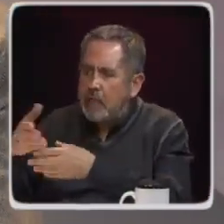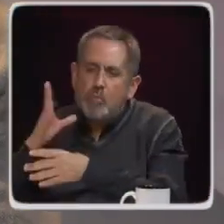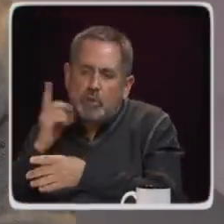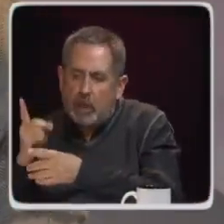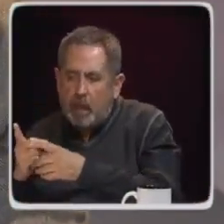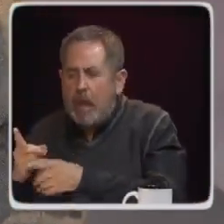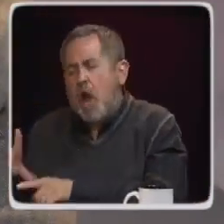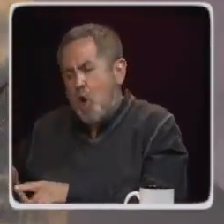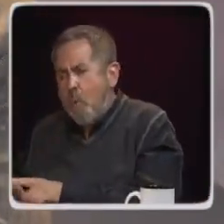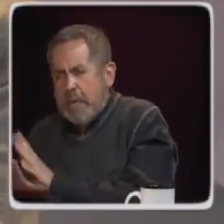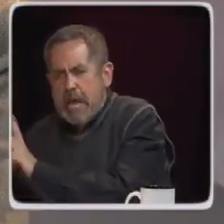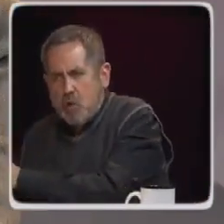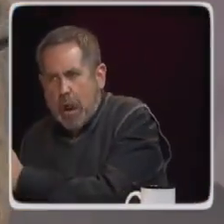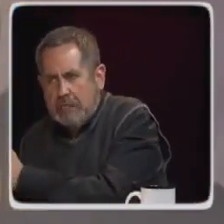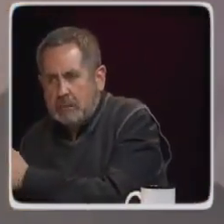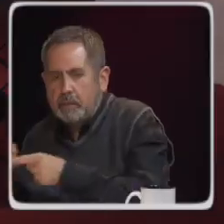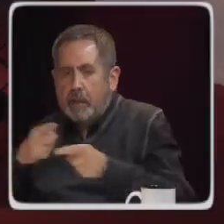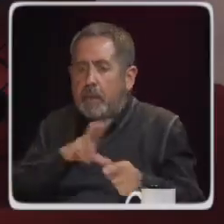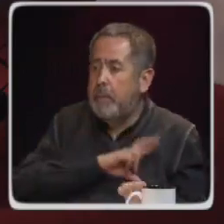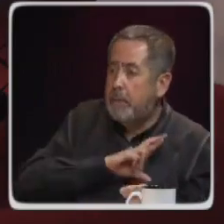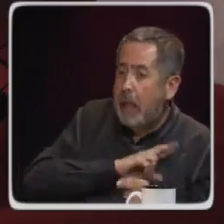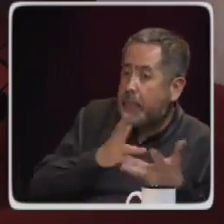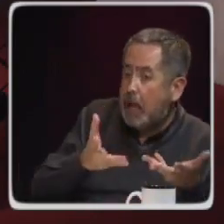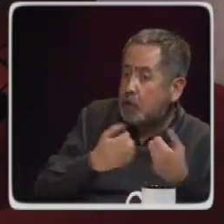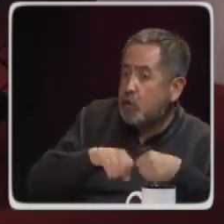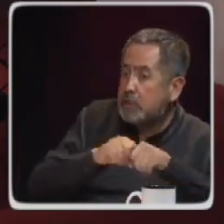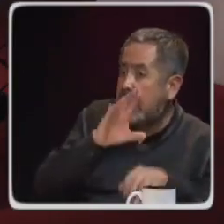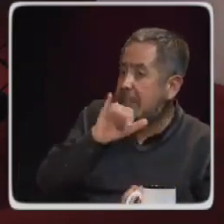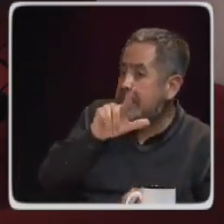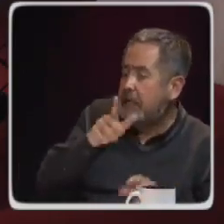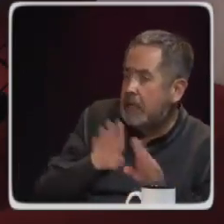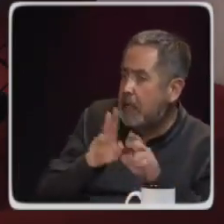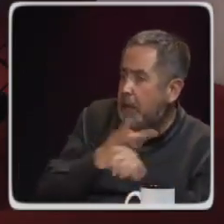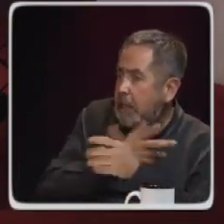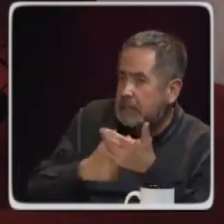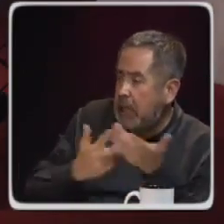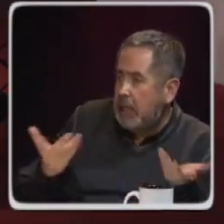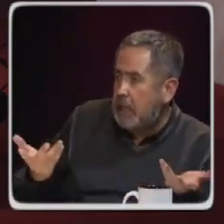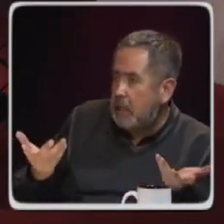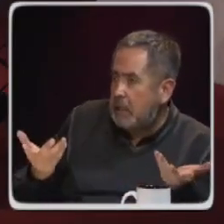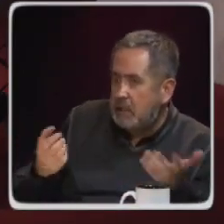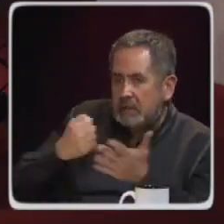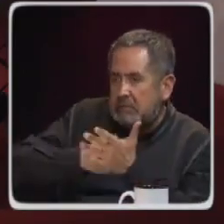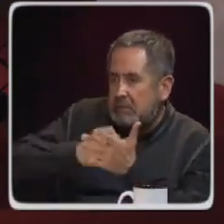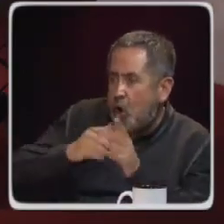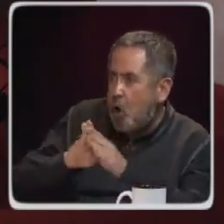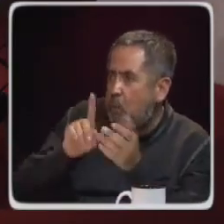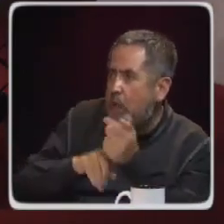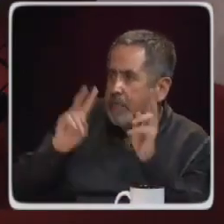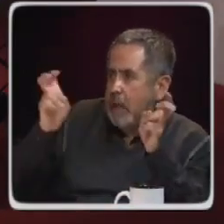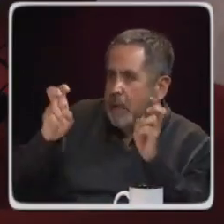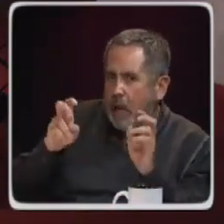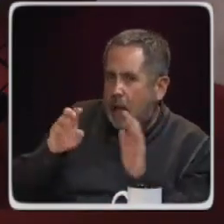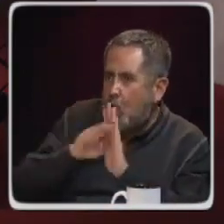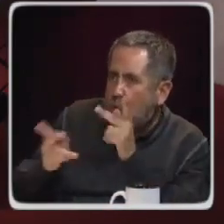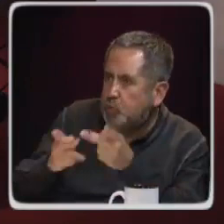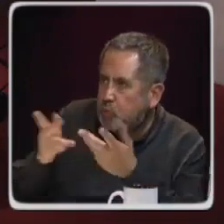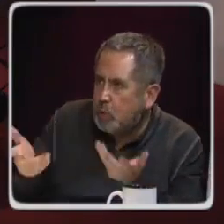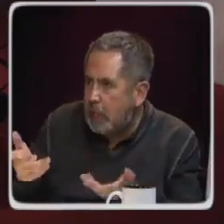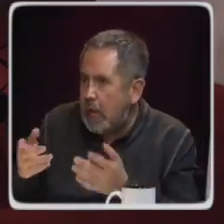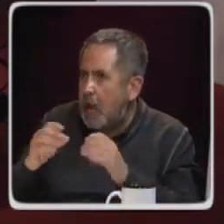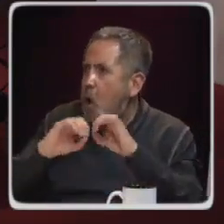sacar 45,000 emails desde la Cámara de Diputados. Entonces es una locura. O 45,000 invitaciones para que asistan.